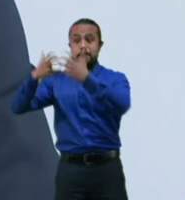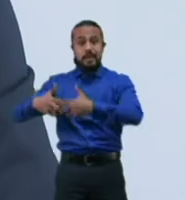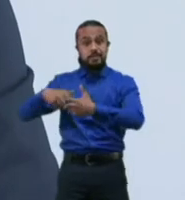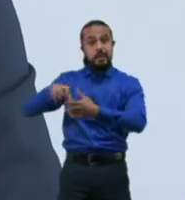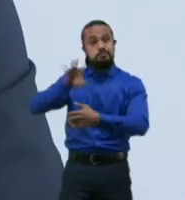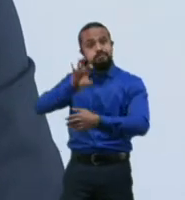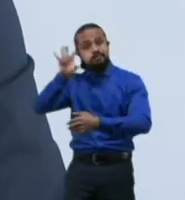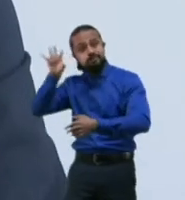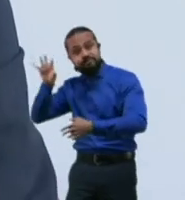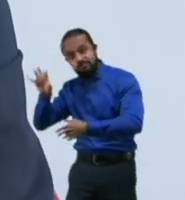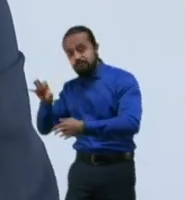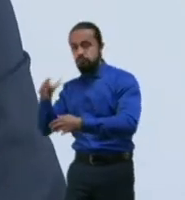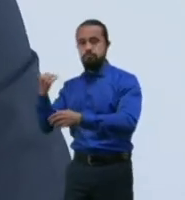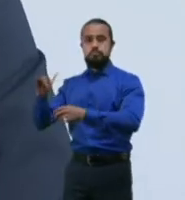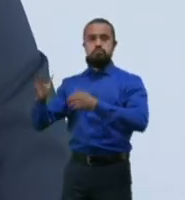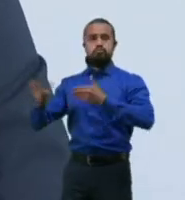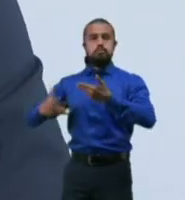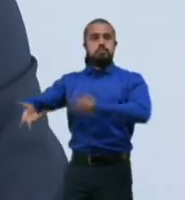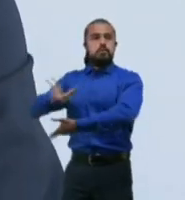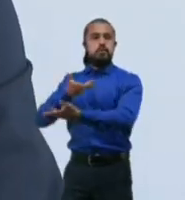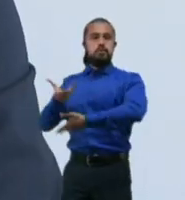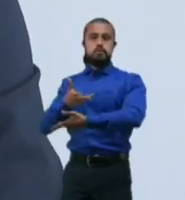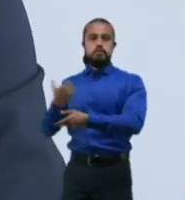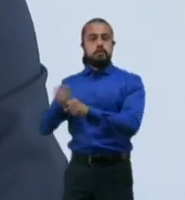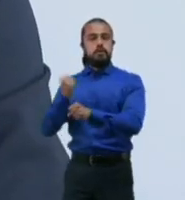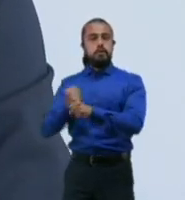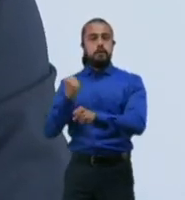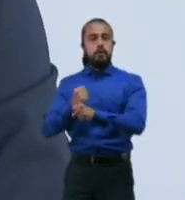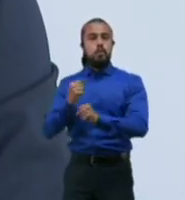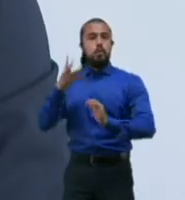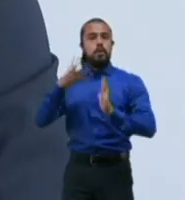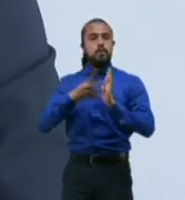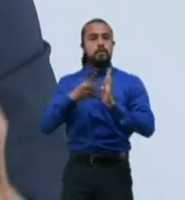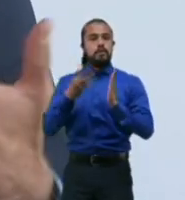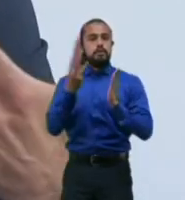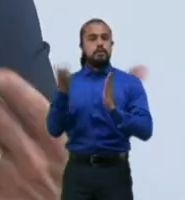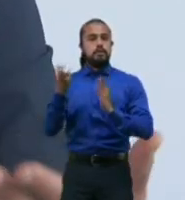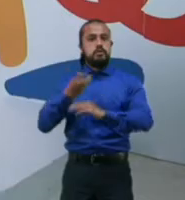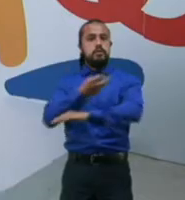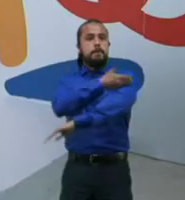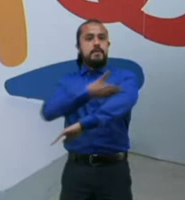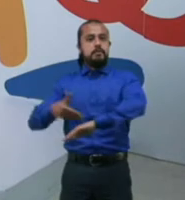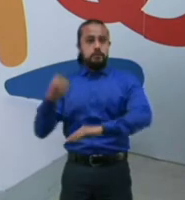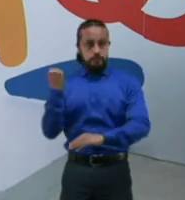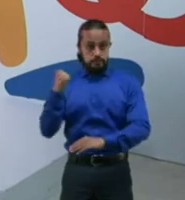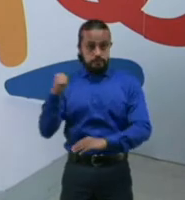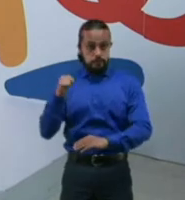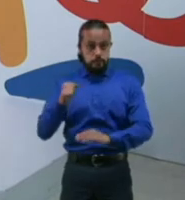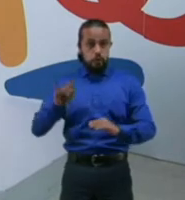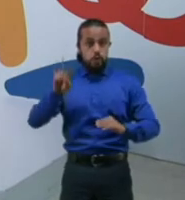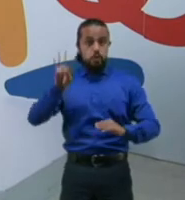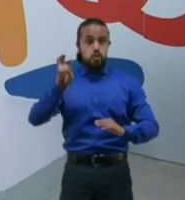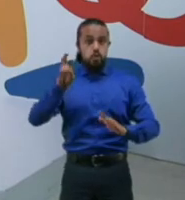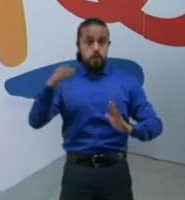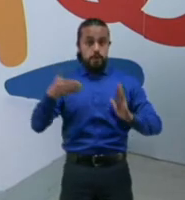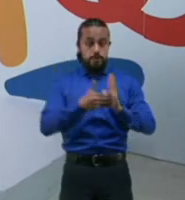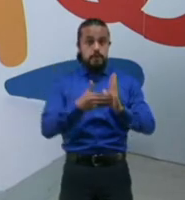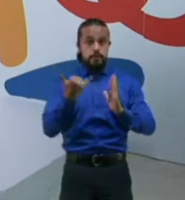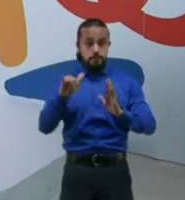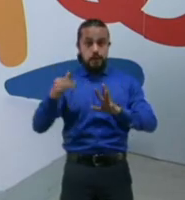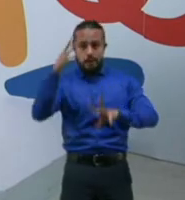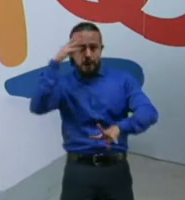de financiación colaborativa por más de 4.300 millones de pesos y tenemos vinculados 9 mil tenemos 9 mil cuentas ya